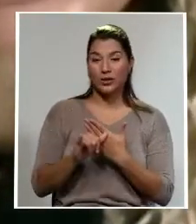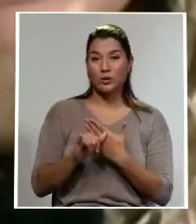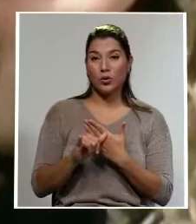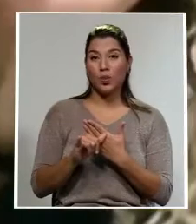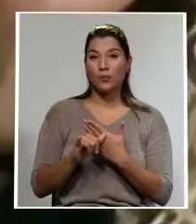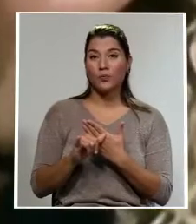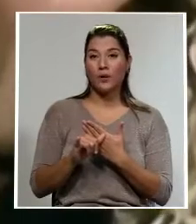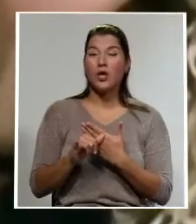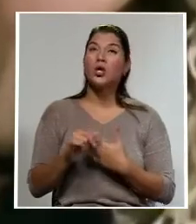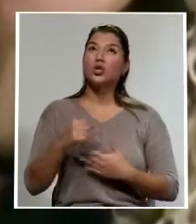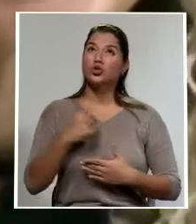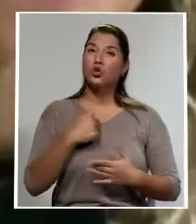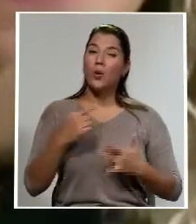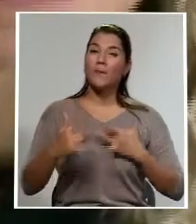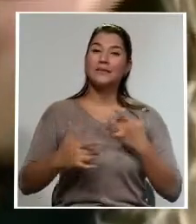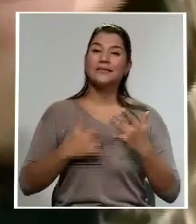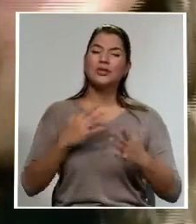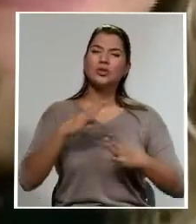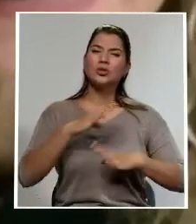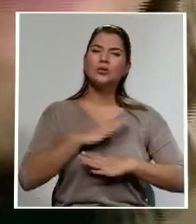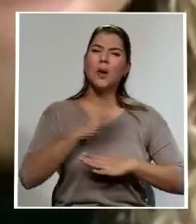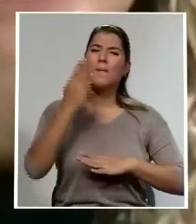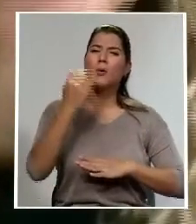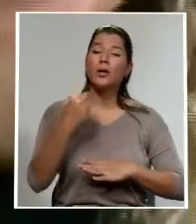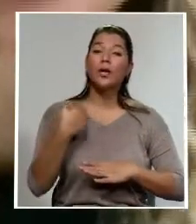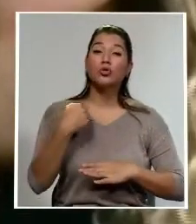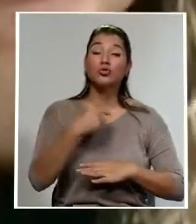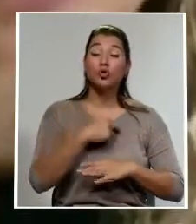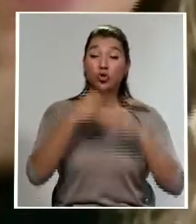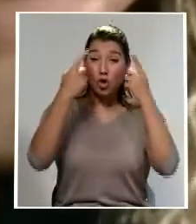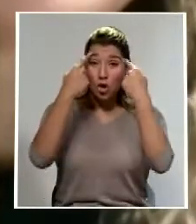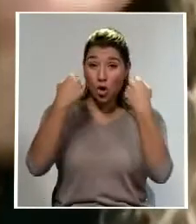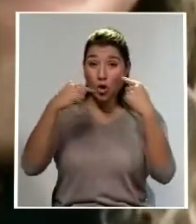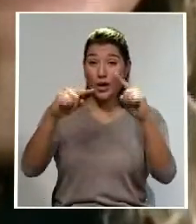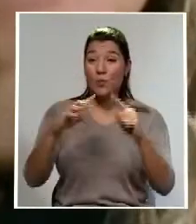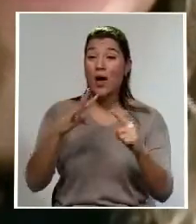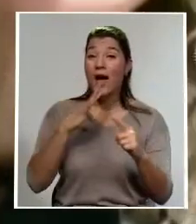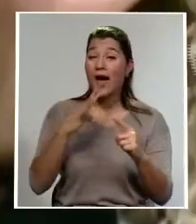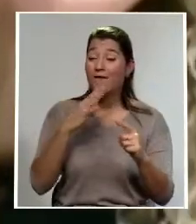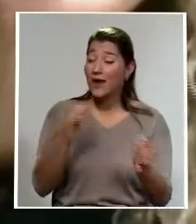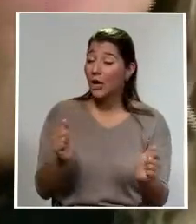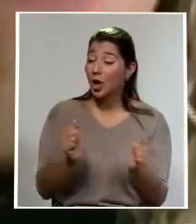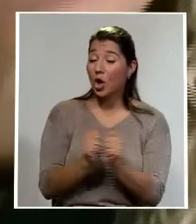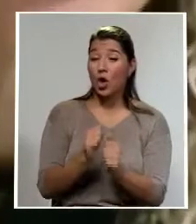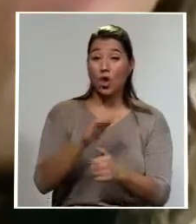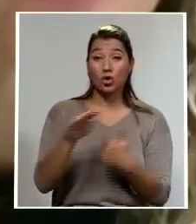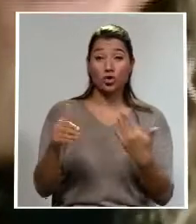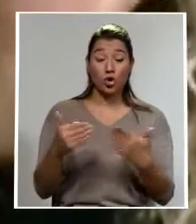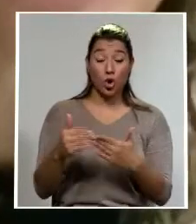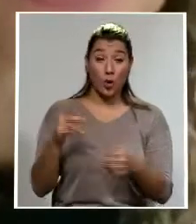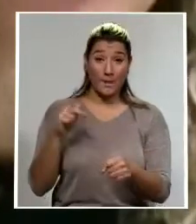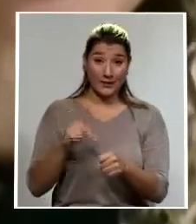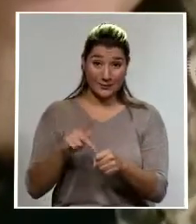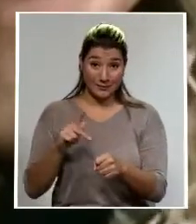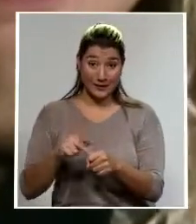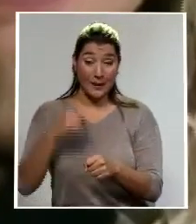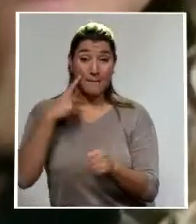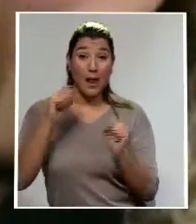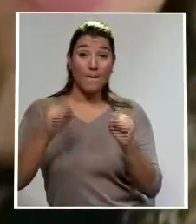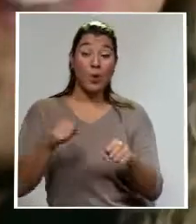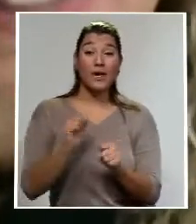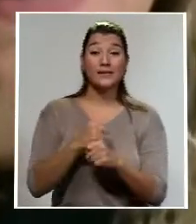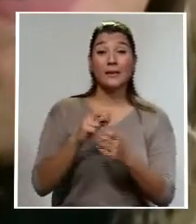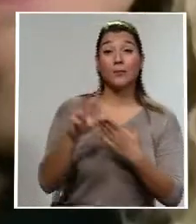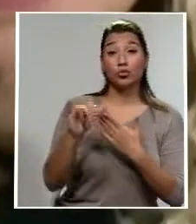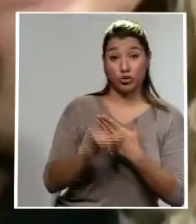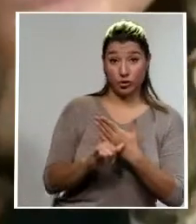me queda la satisfacción que logramos sentar a todos los actores a la mesa de trabajo y construir el proyecto. Sentamos